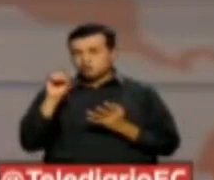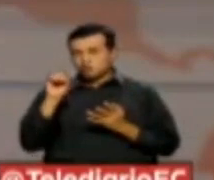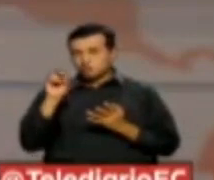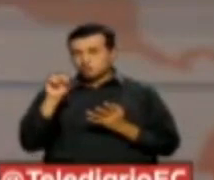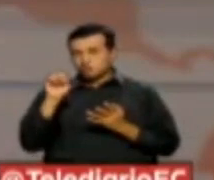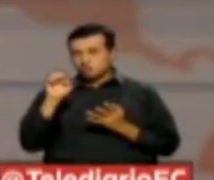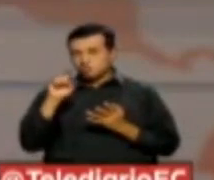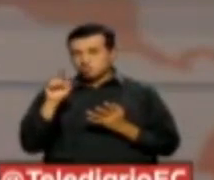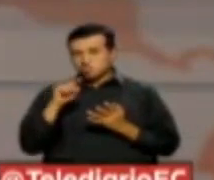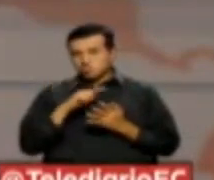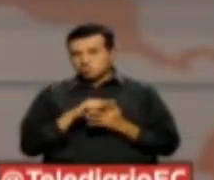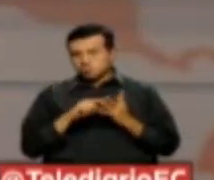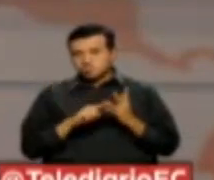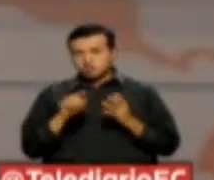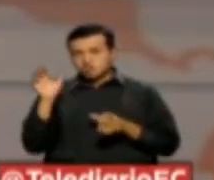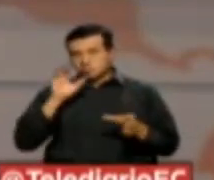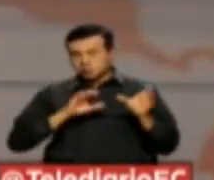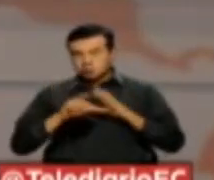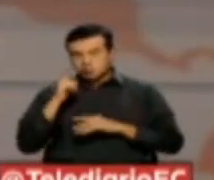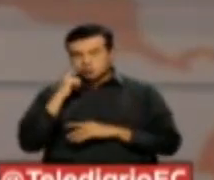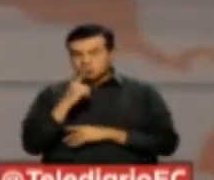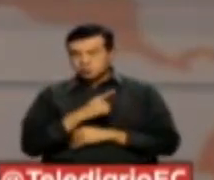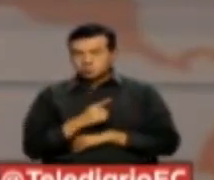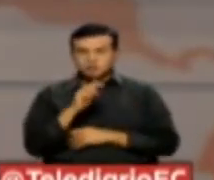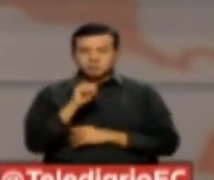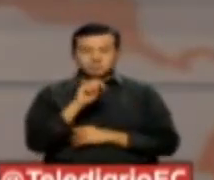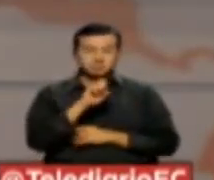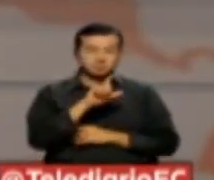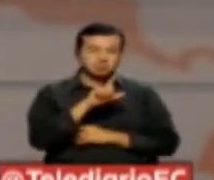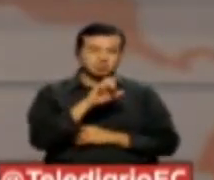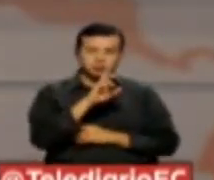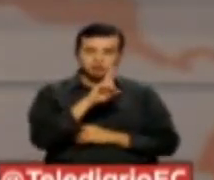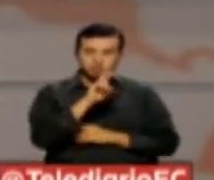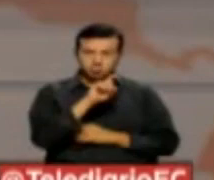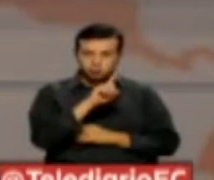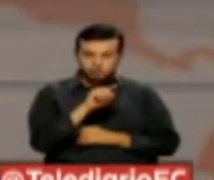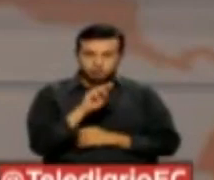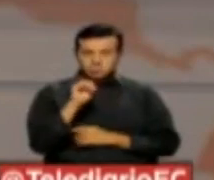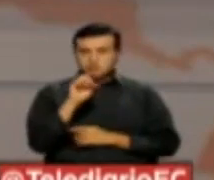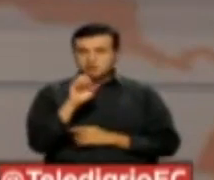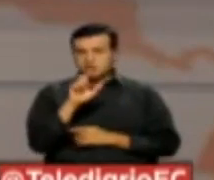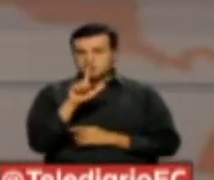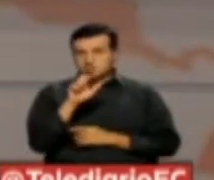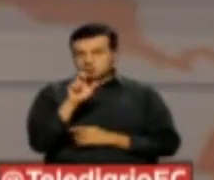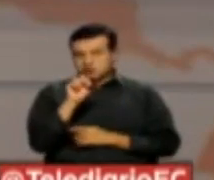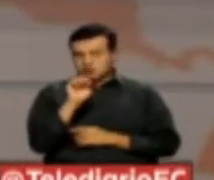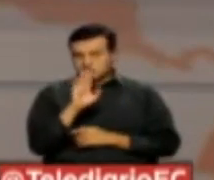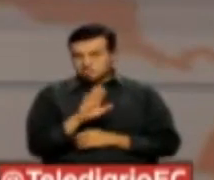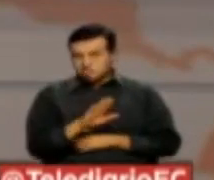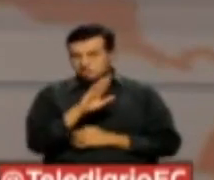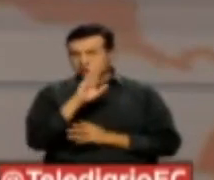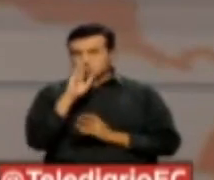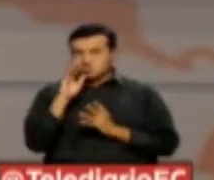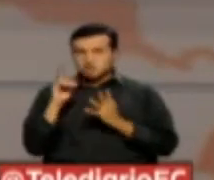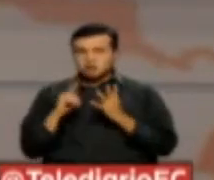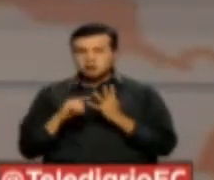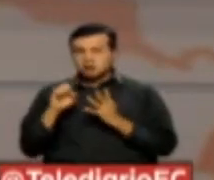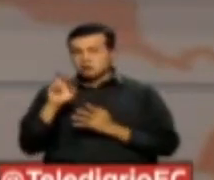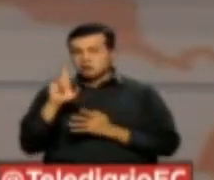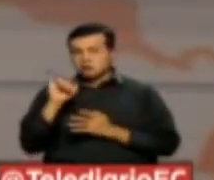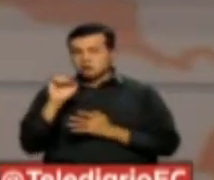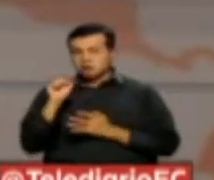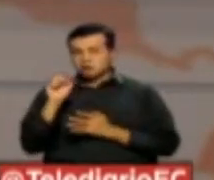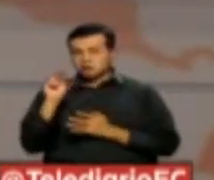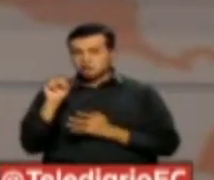en efecto gran peso en científicos de ésta marcelo cruz utreras marlene jabón manchar ericsson